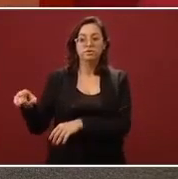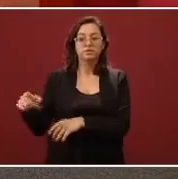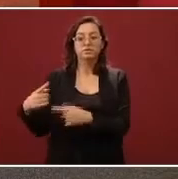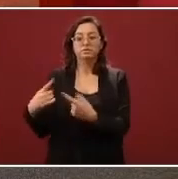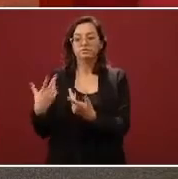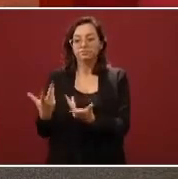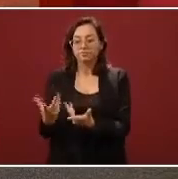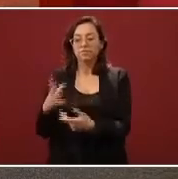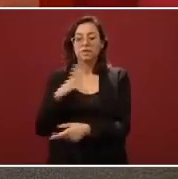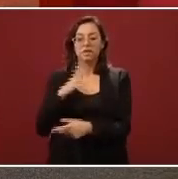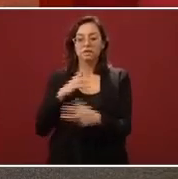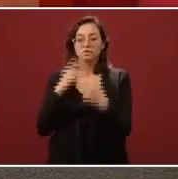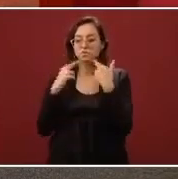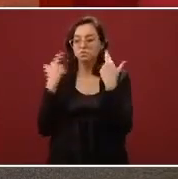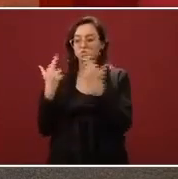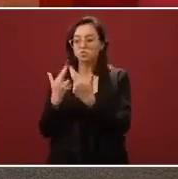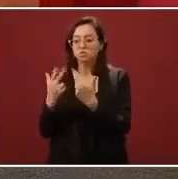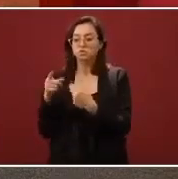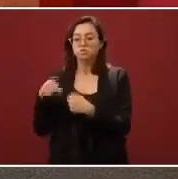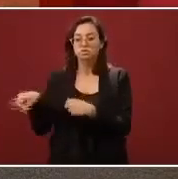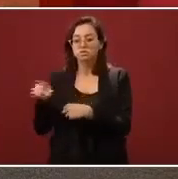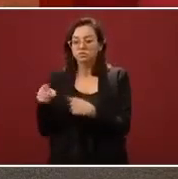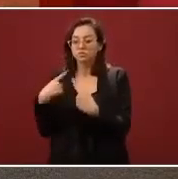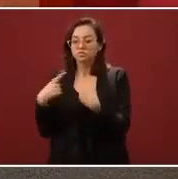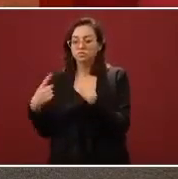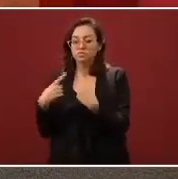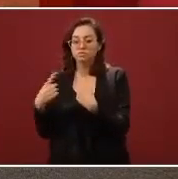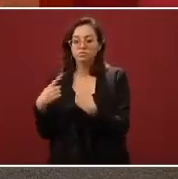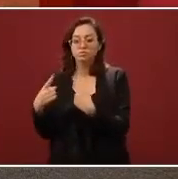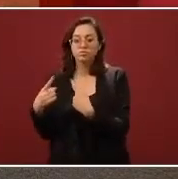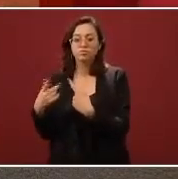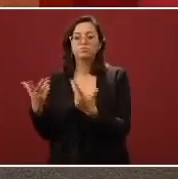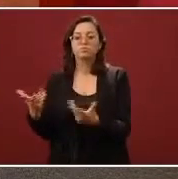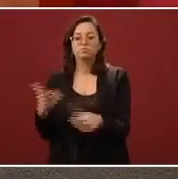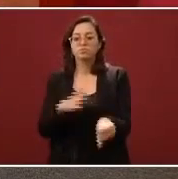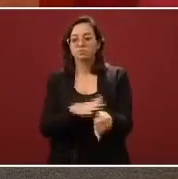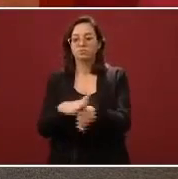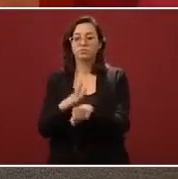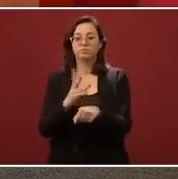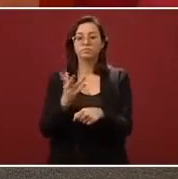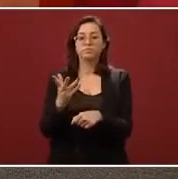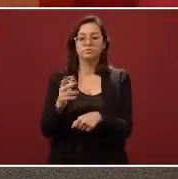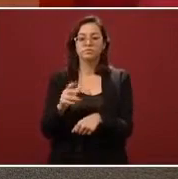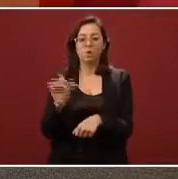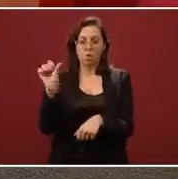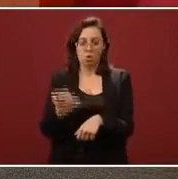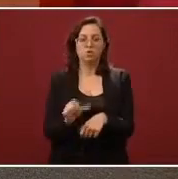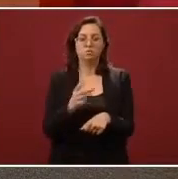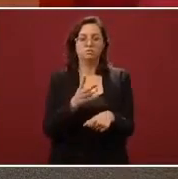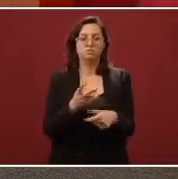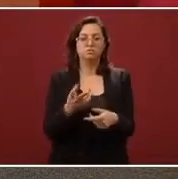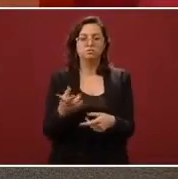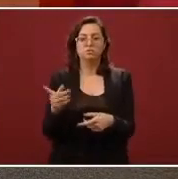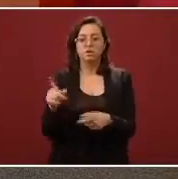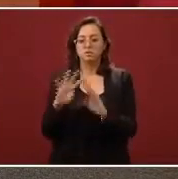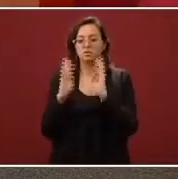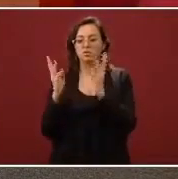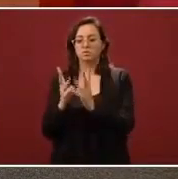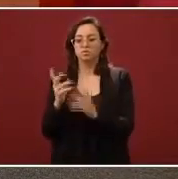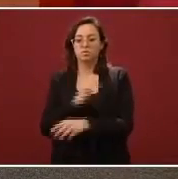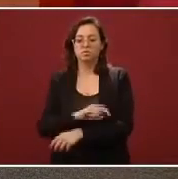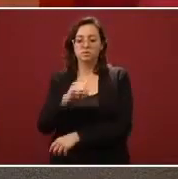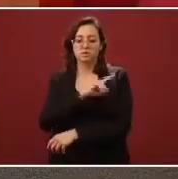encuentra participando de la sesión extraordinaria a la que convocó el día de hoy el Consejo de